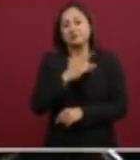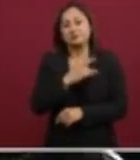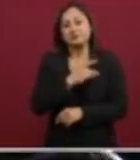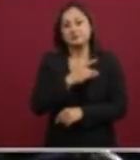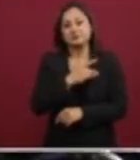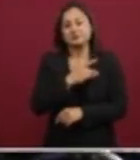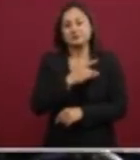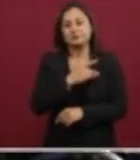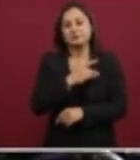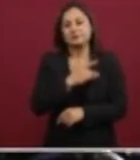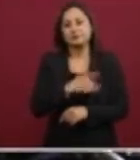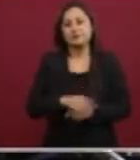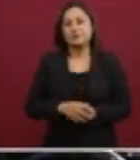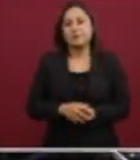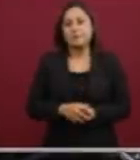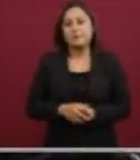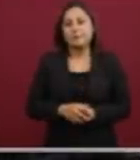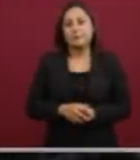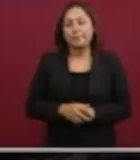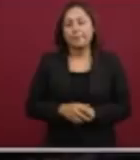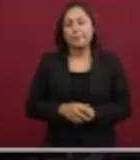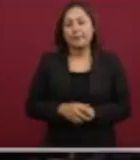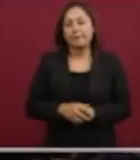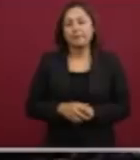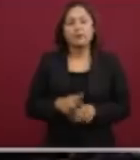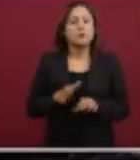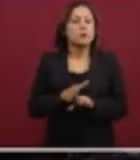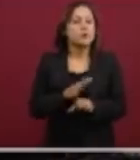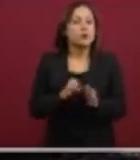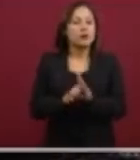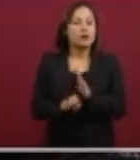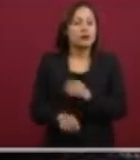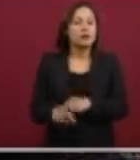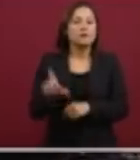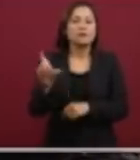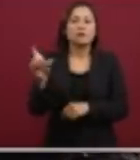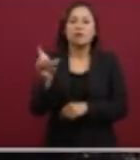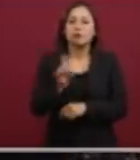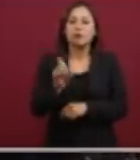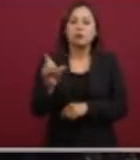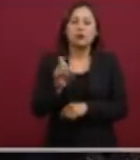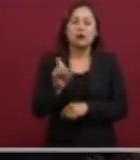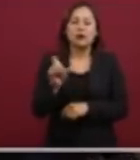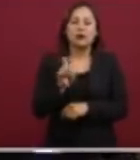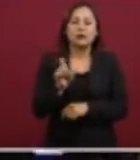se aplica cuando se está corrigiendo algún daño.